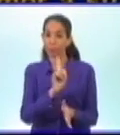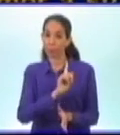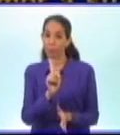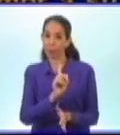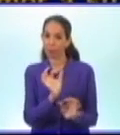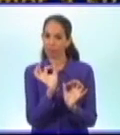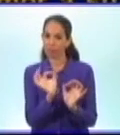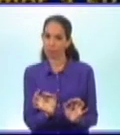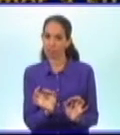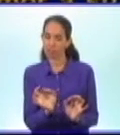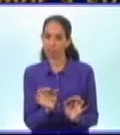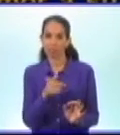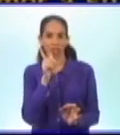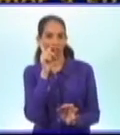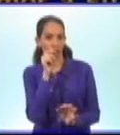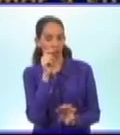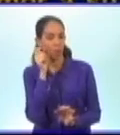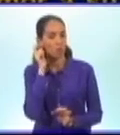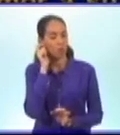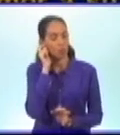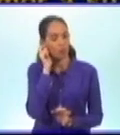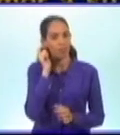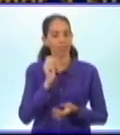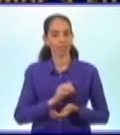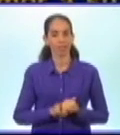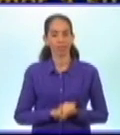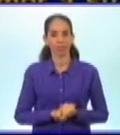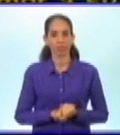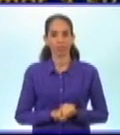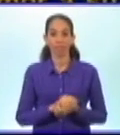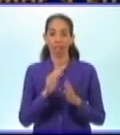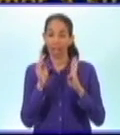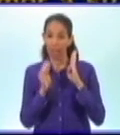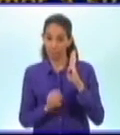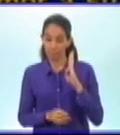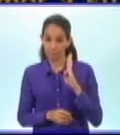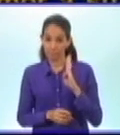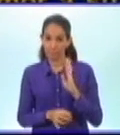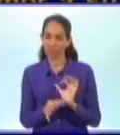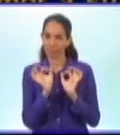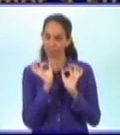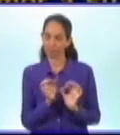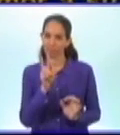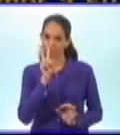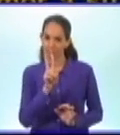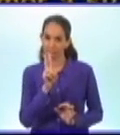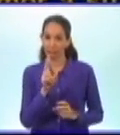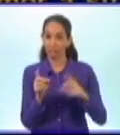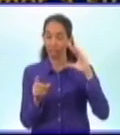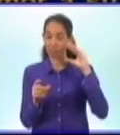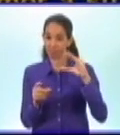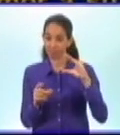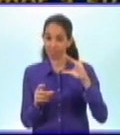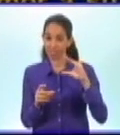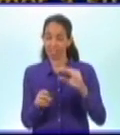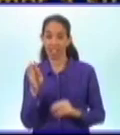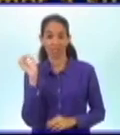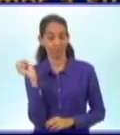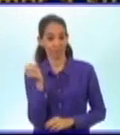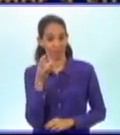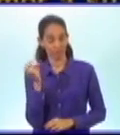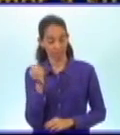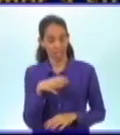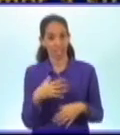de muchachos y muchachas. El planteamiento B es verdadero, el C es falso porque el texto